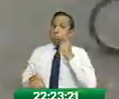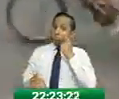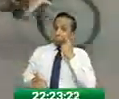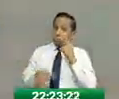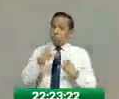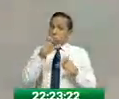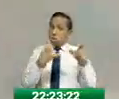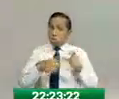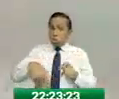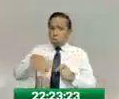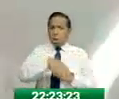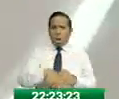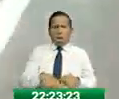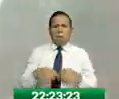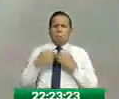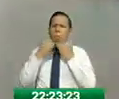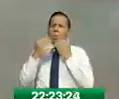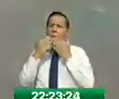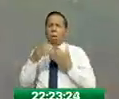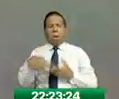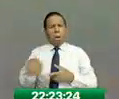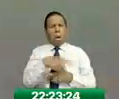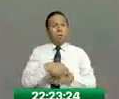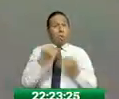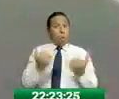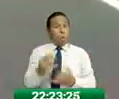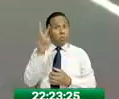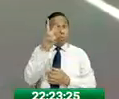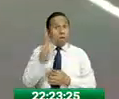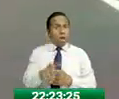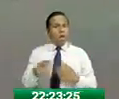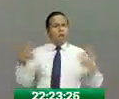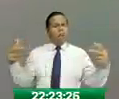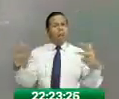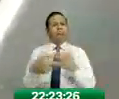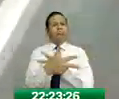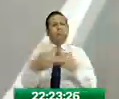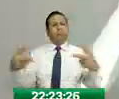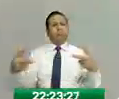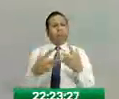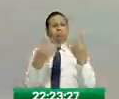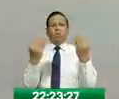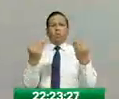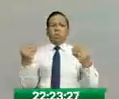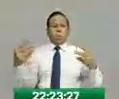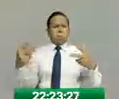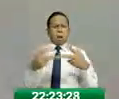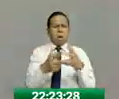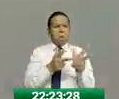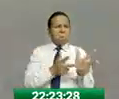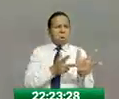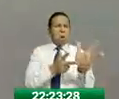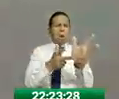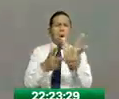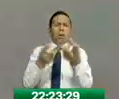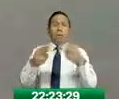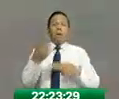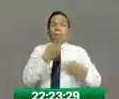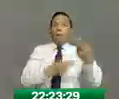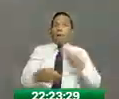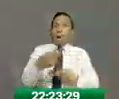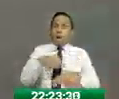en verde, pues este viernes el movimiento vehicular aumentó su afluencia, al igual que el comercial.